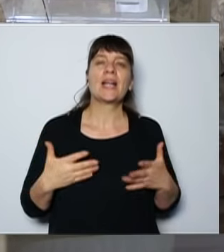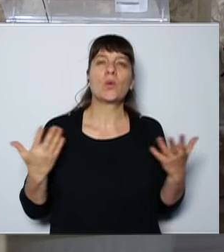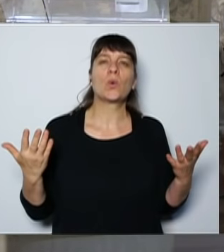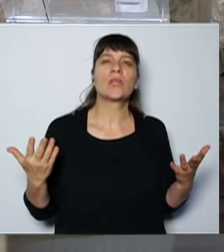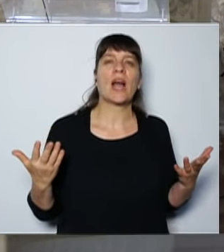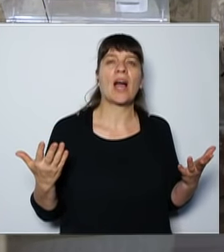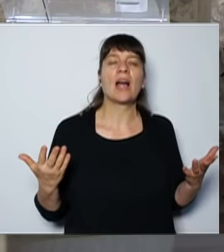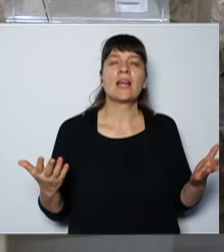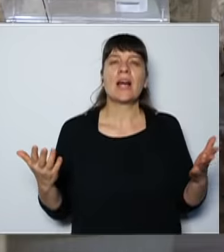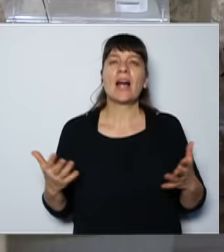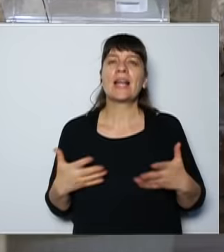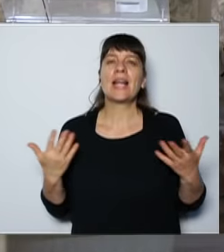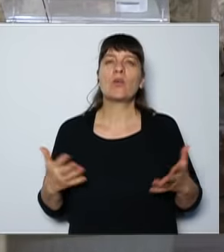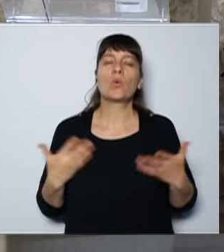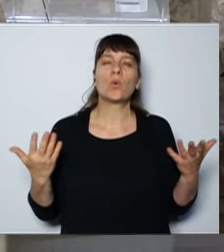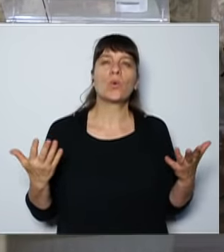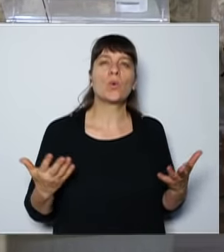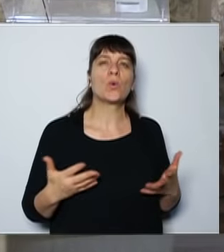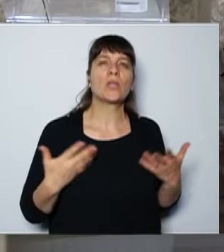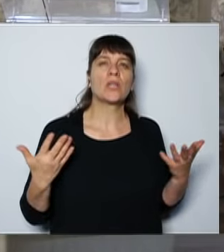Aleluya, aleluya,